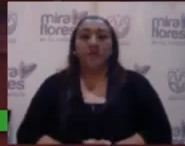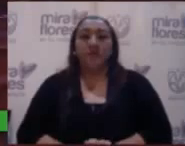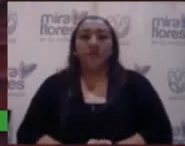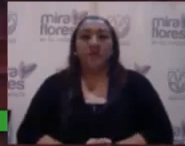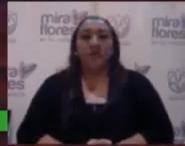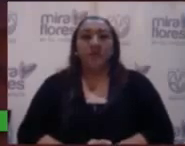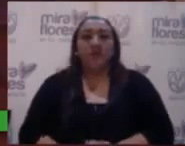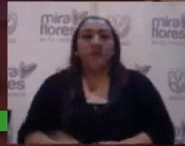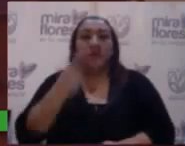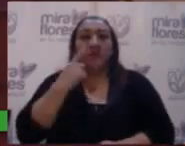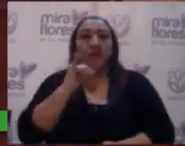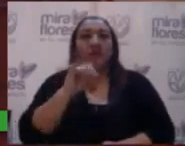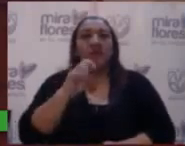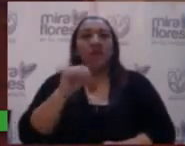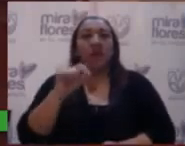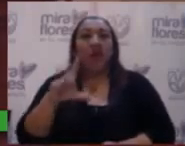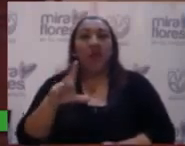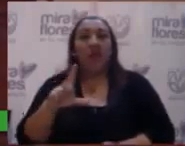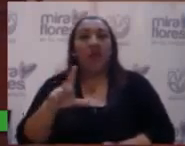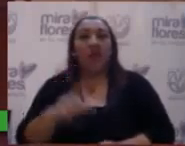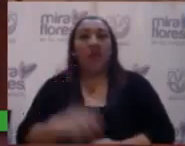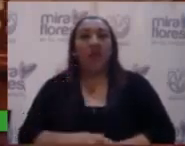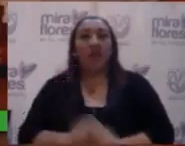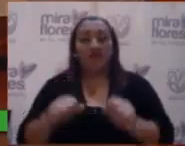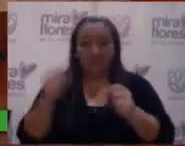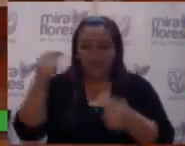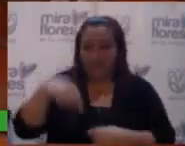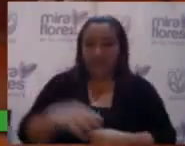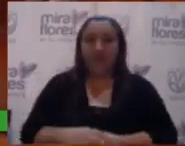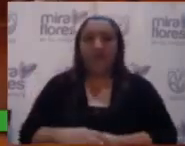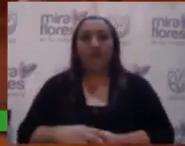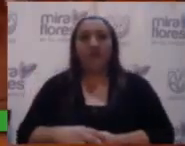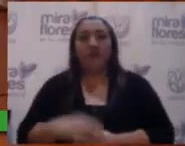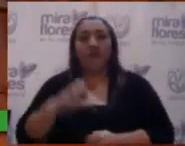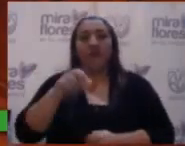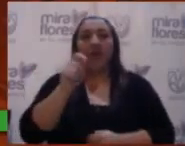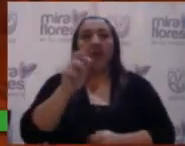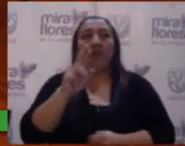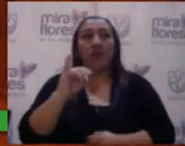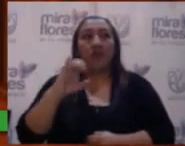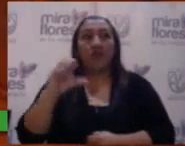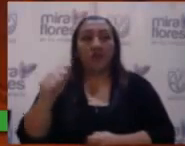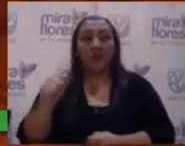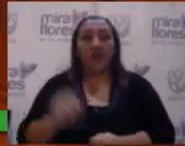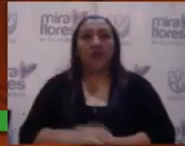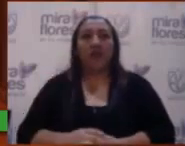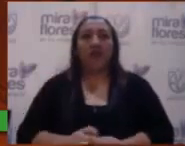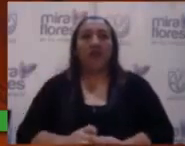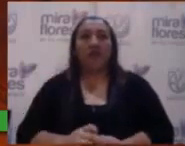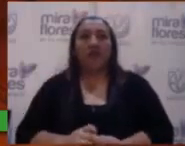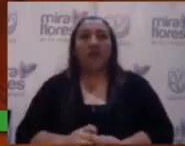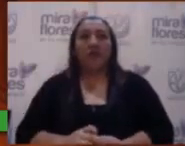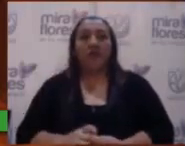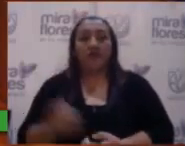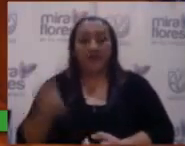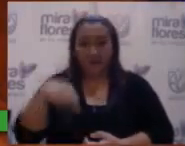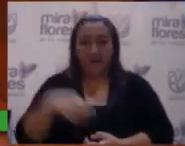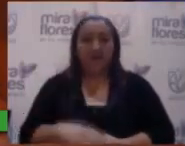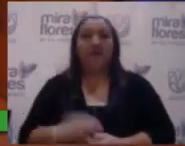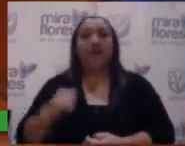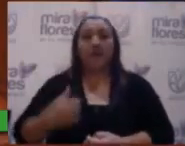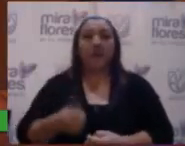señor Israel Orlando Acuña huancaquis señora Patricia María del Río Jiménez de olavide